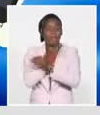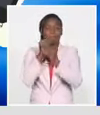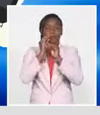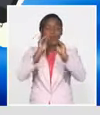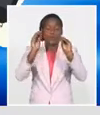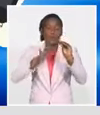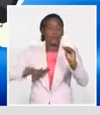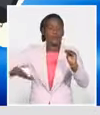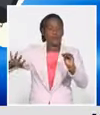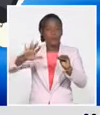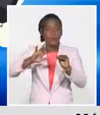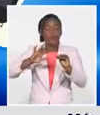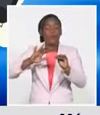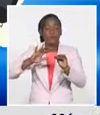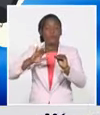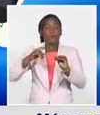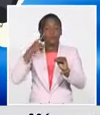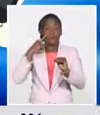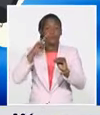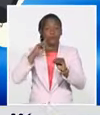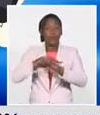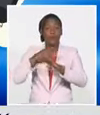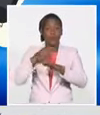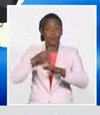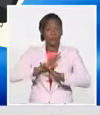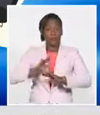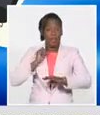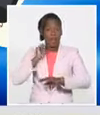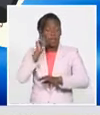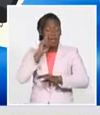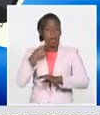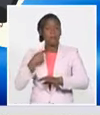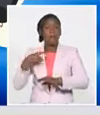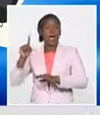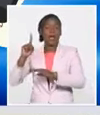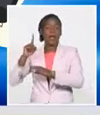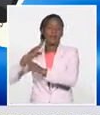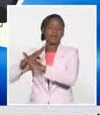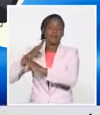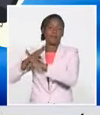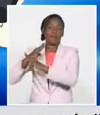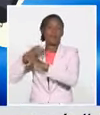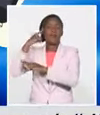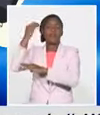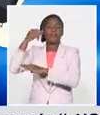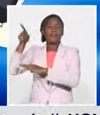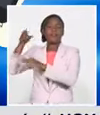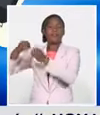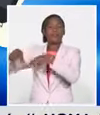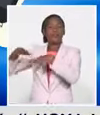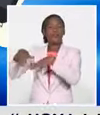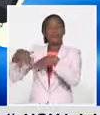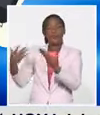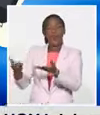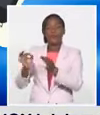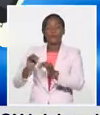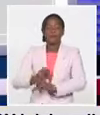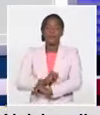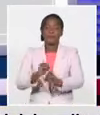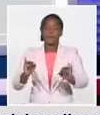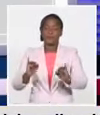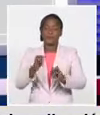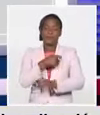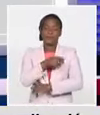llegando a la provincia de Santiago de Cuba y esperamos tener nuevos contactos con este espacio tan querido por la población cubana. Claro